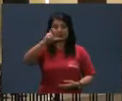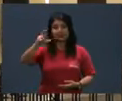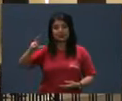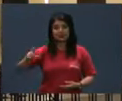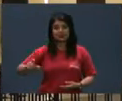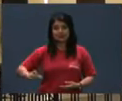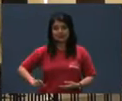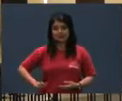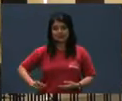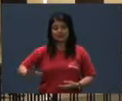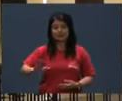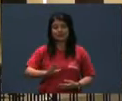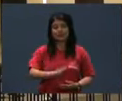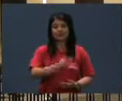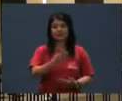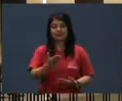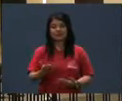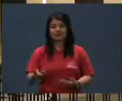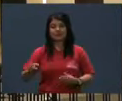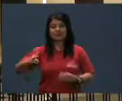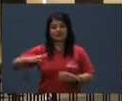Señor Cristo,